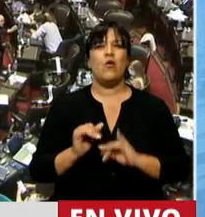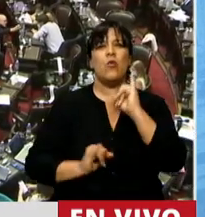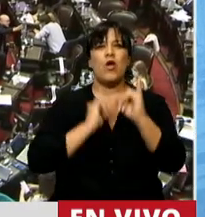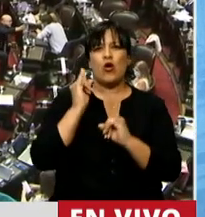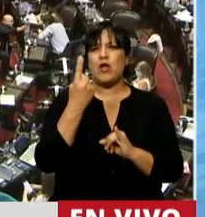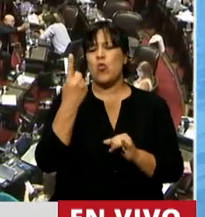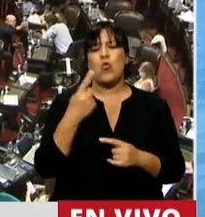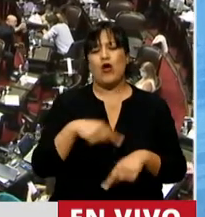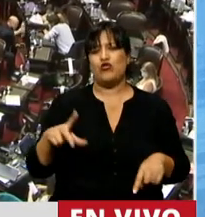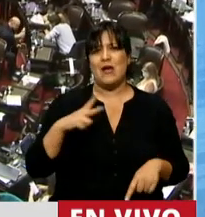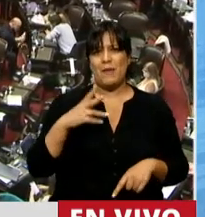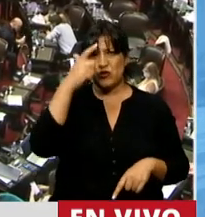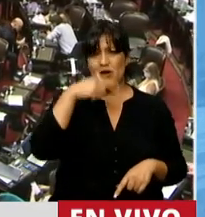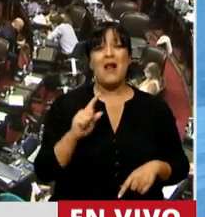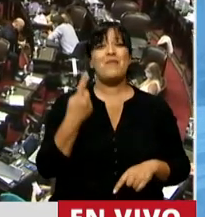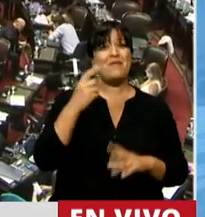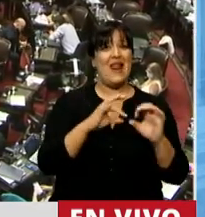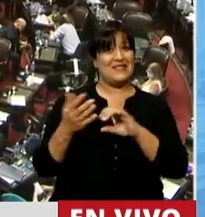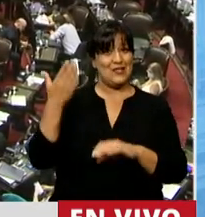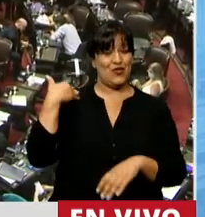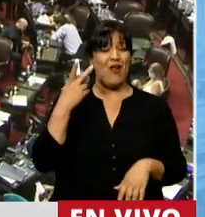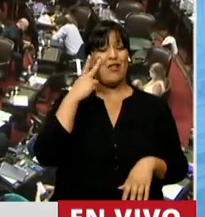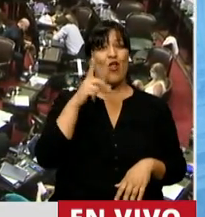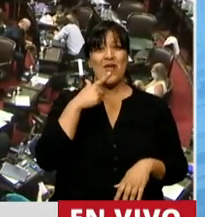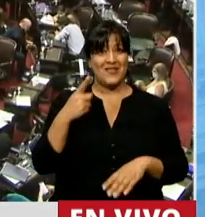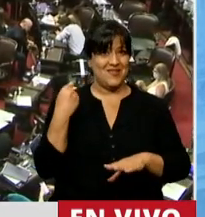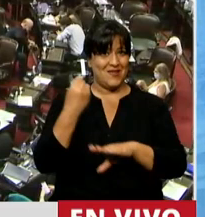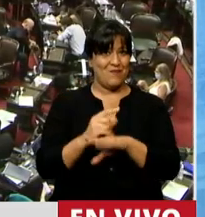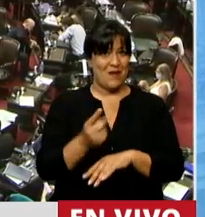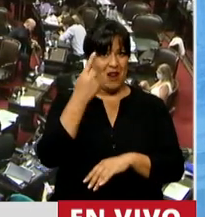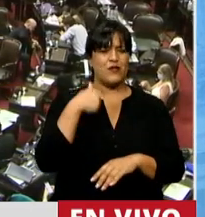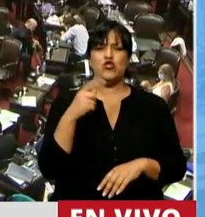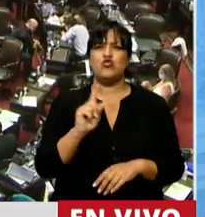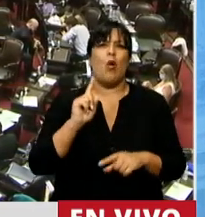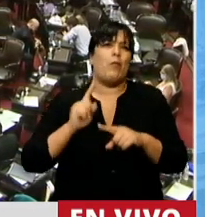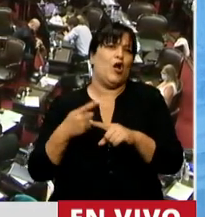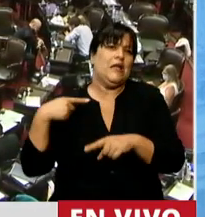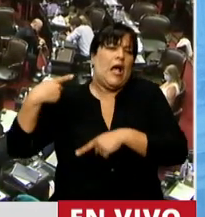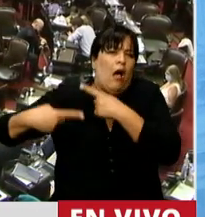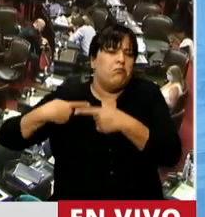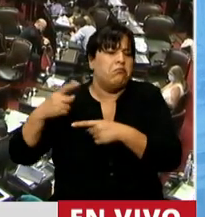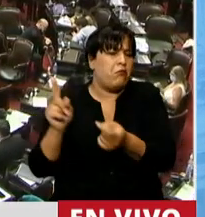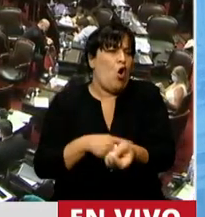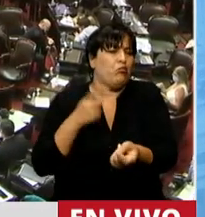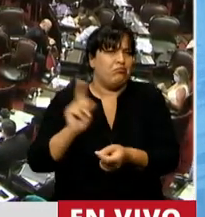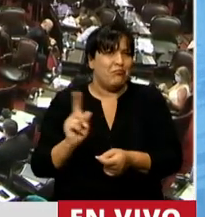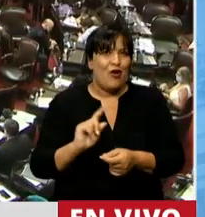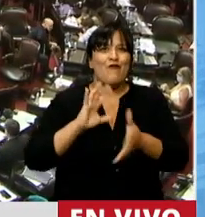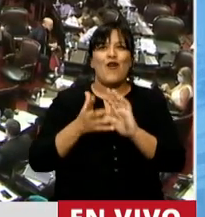una cosa personal. En mi primera sesión, que fue esa del 2017, yo no vengo de la política tradicional,